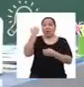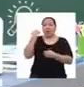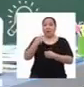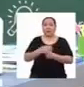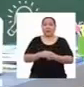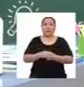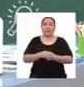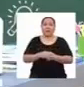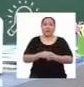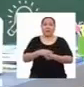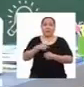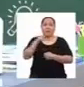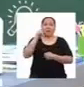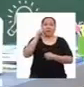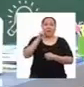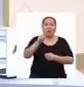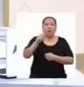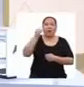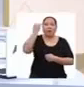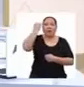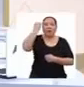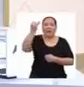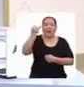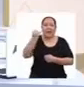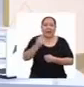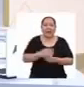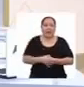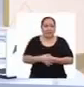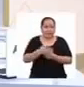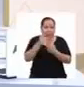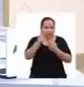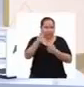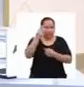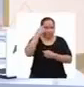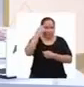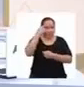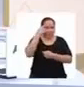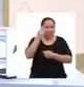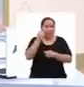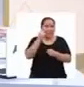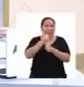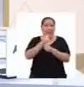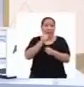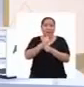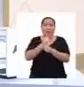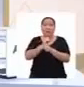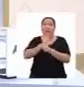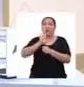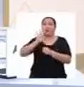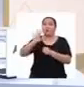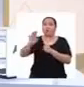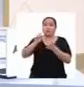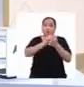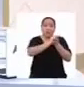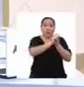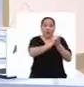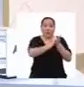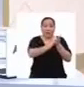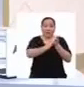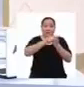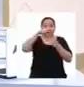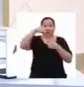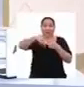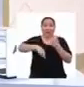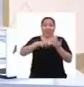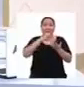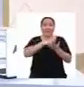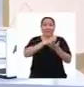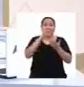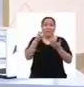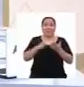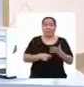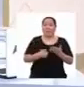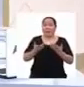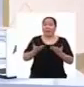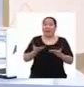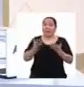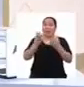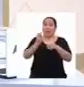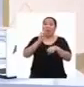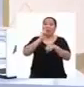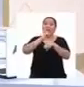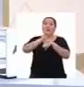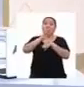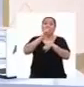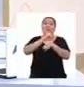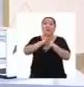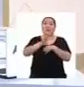Tengo una gran idea. ¿Qué te parece si trabajamos con su texto en el programa de hoy? Así recibirá los comentarios de